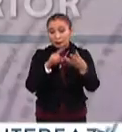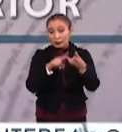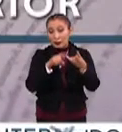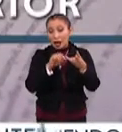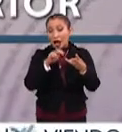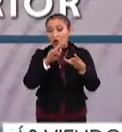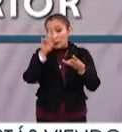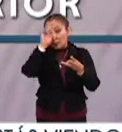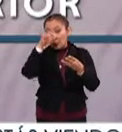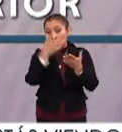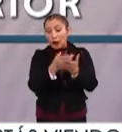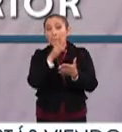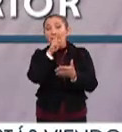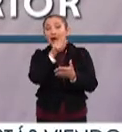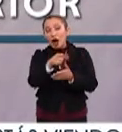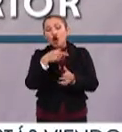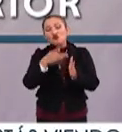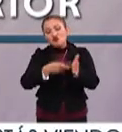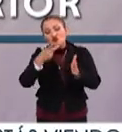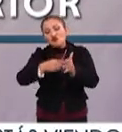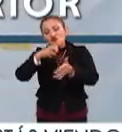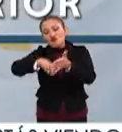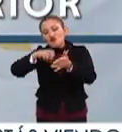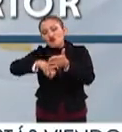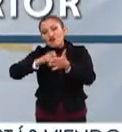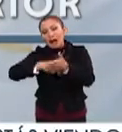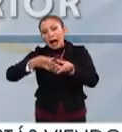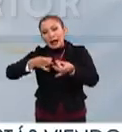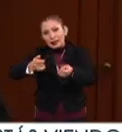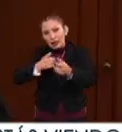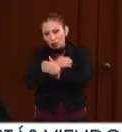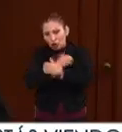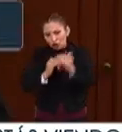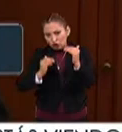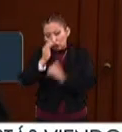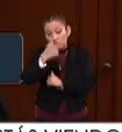la ANUYES propone una mejora continua de la calidad de la educación